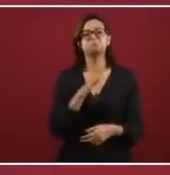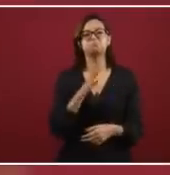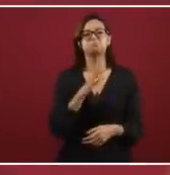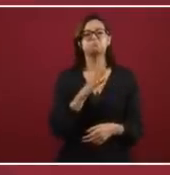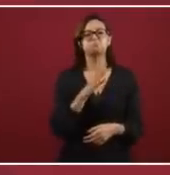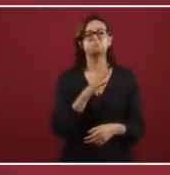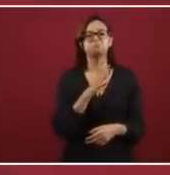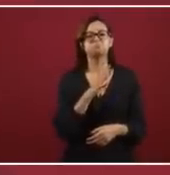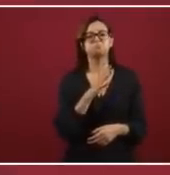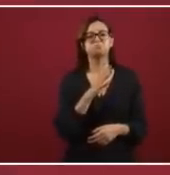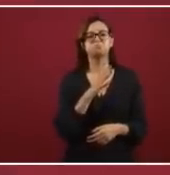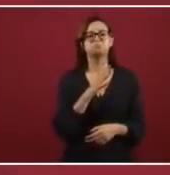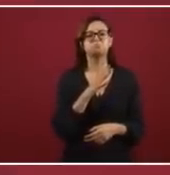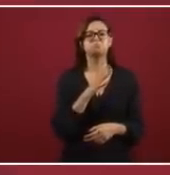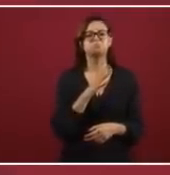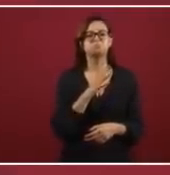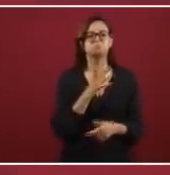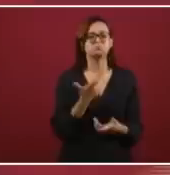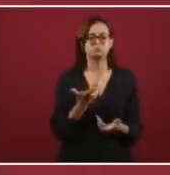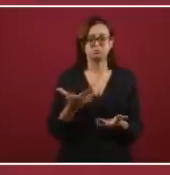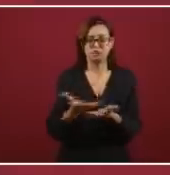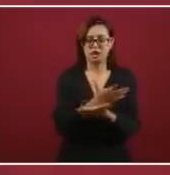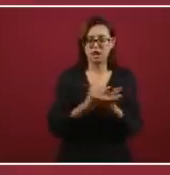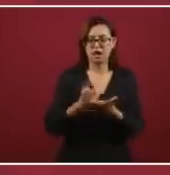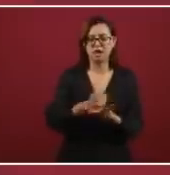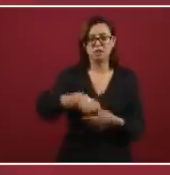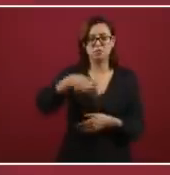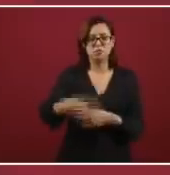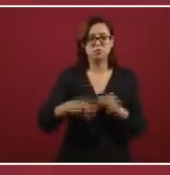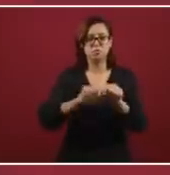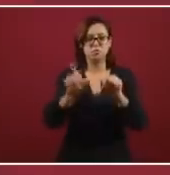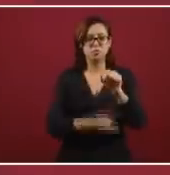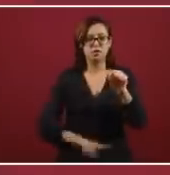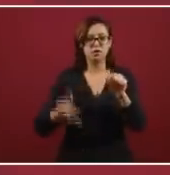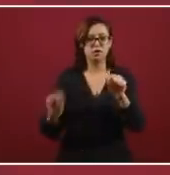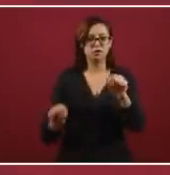Y la utilidad es para la nación, es para todos.